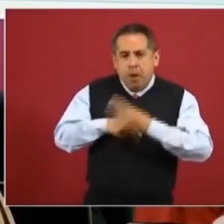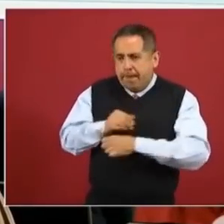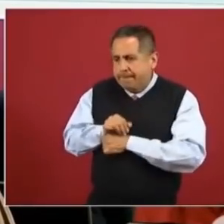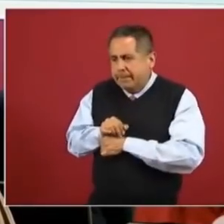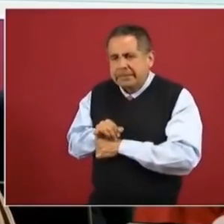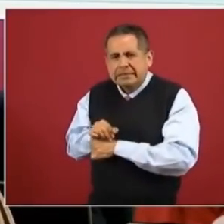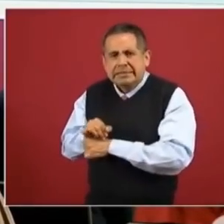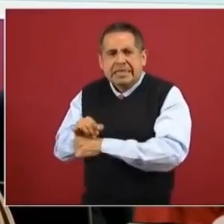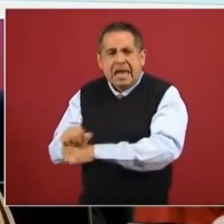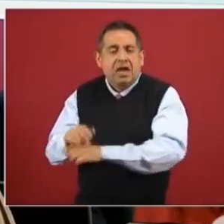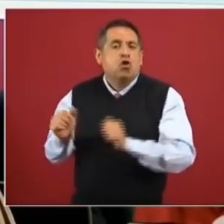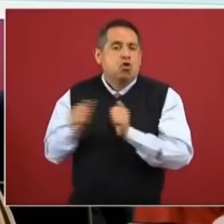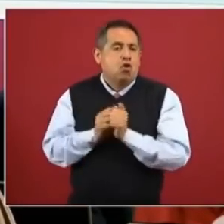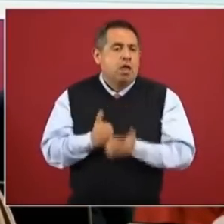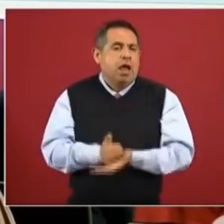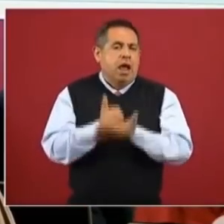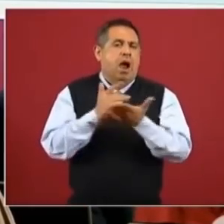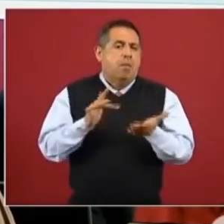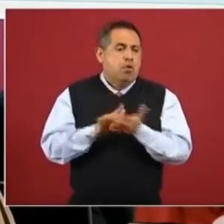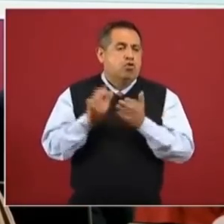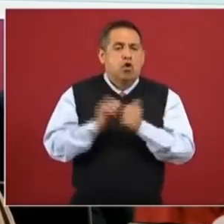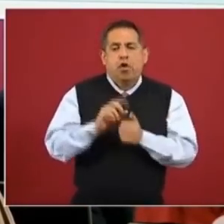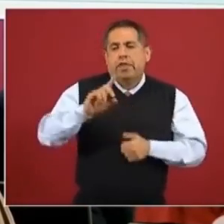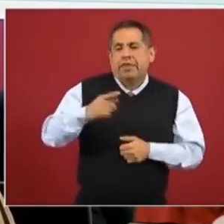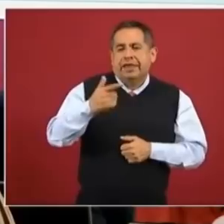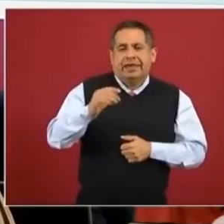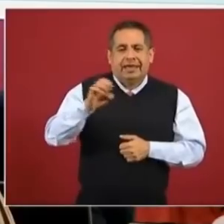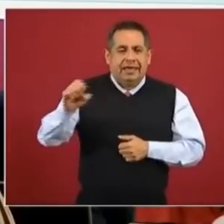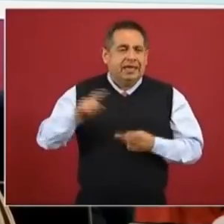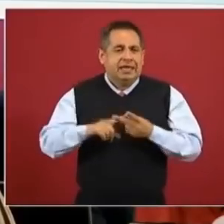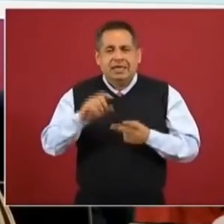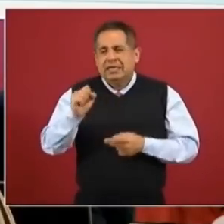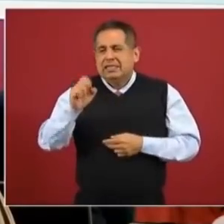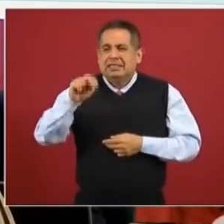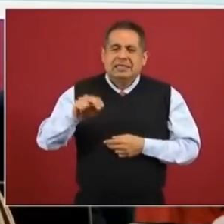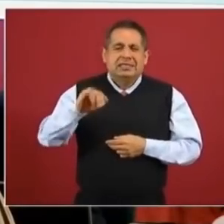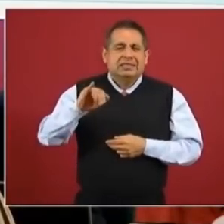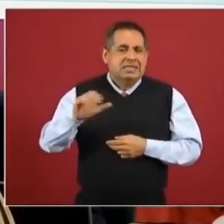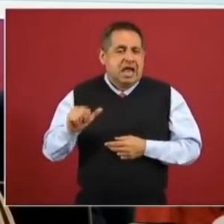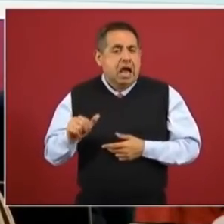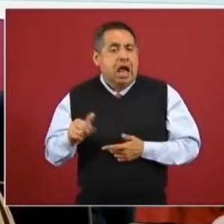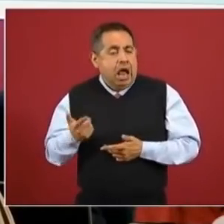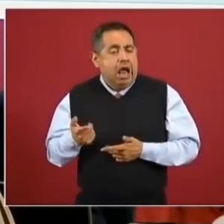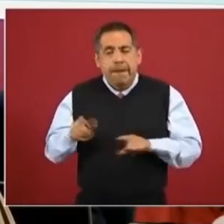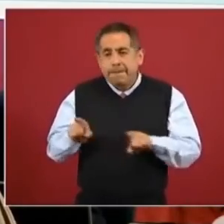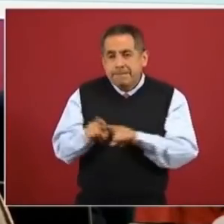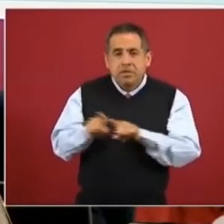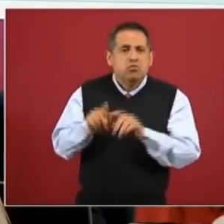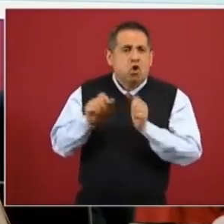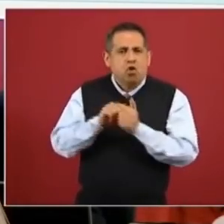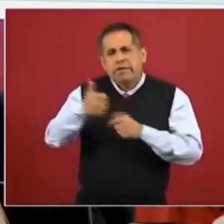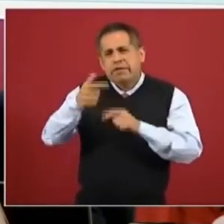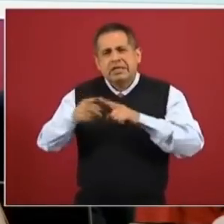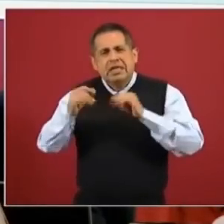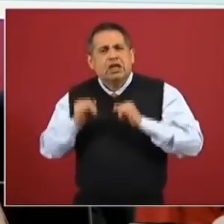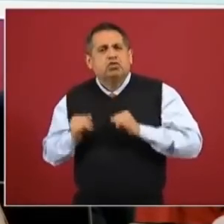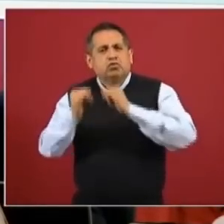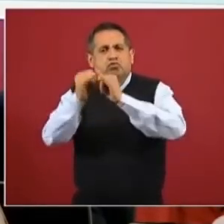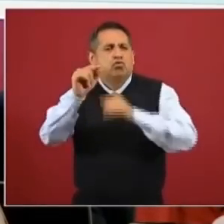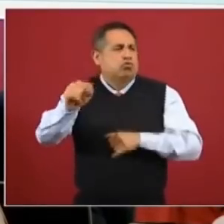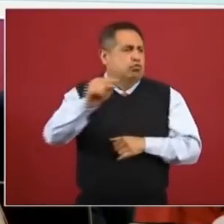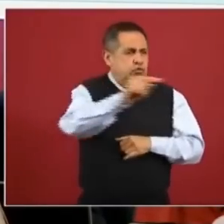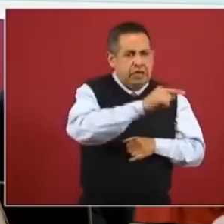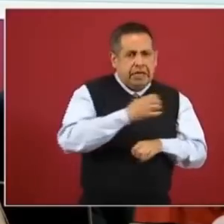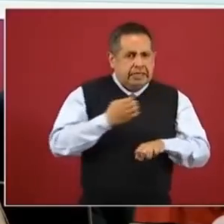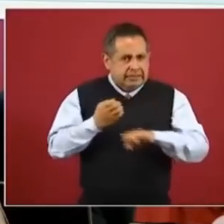investigación con la colaboración entre DGE y CENCIA. De igual manera, se hace colaboración con otras instancias, ya sea a